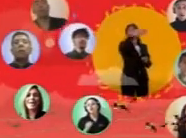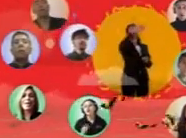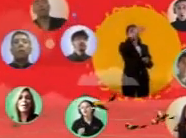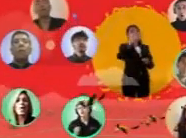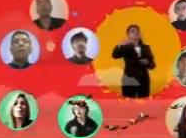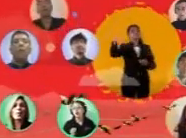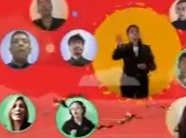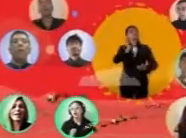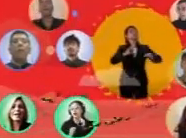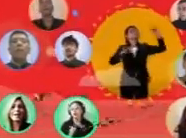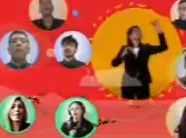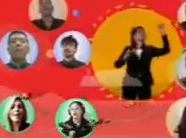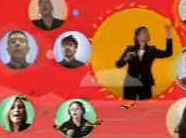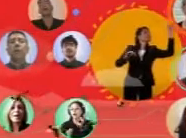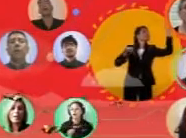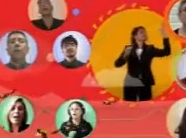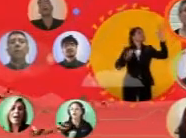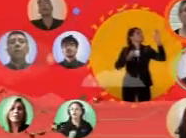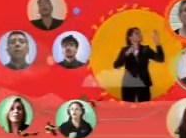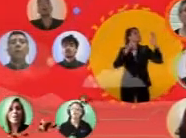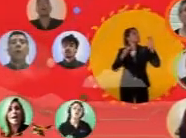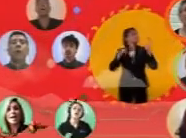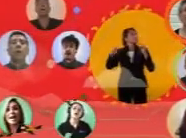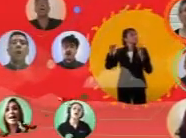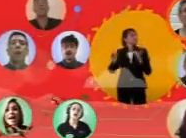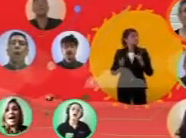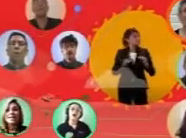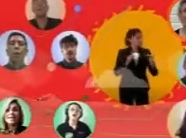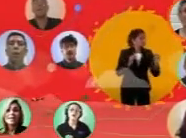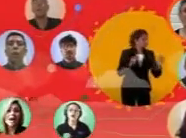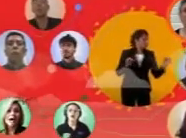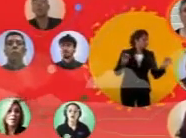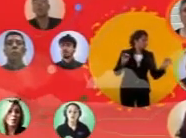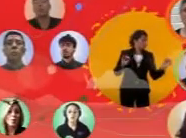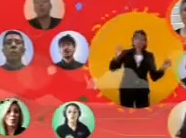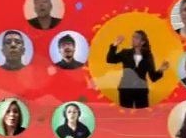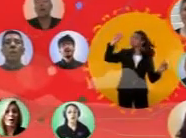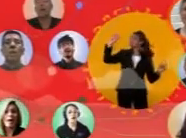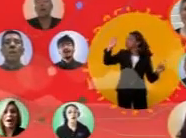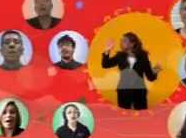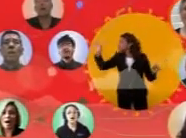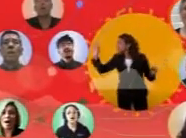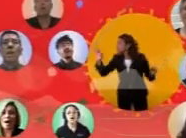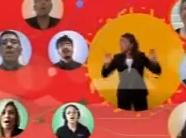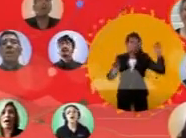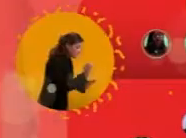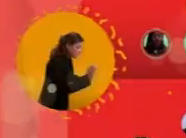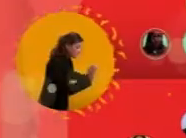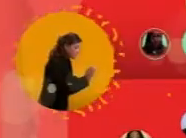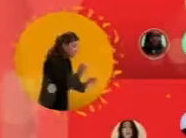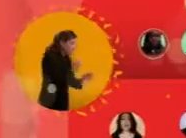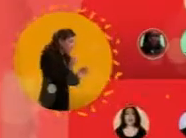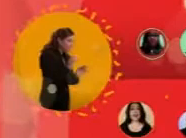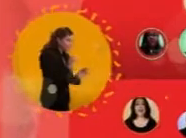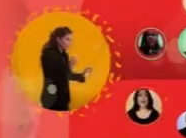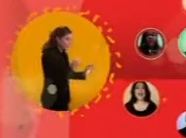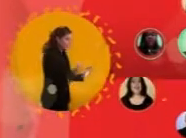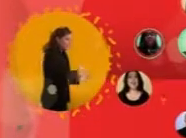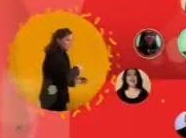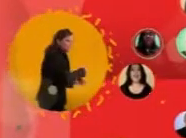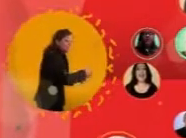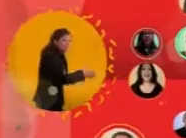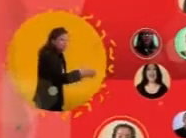compartiremos a través de todos los medios, con todos ustedes, para que escuchen tan bonito ese montaje que estamos haciendo.